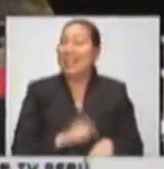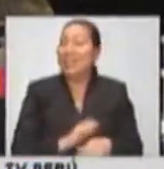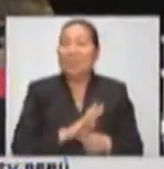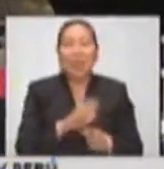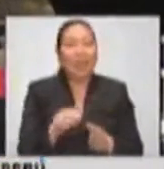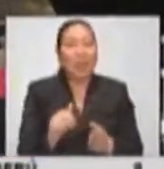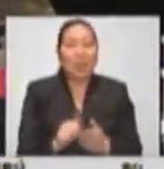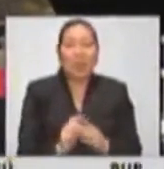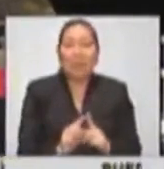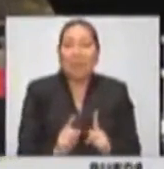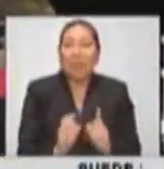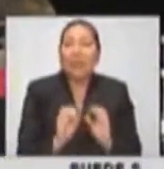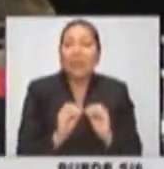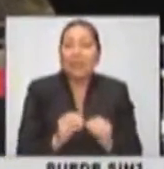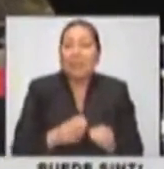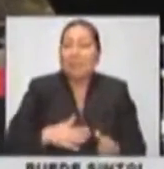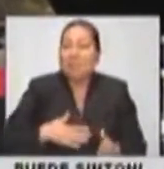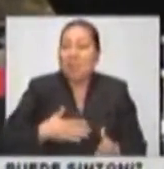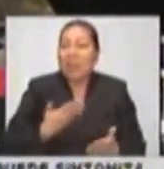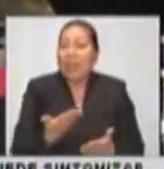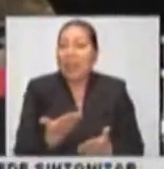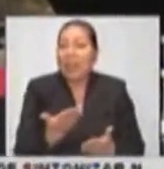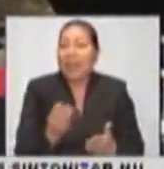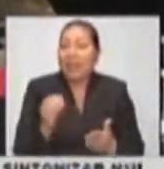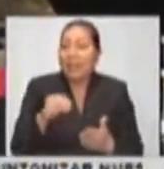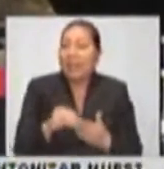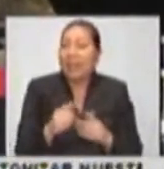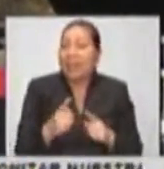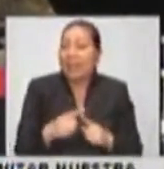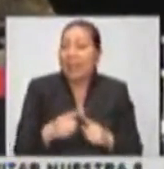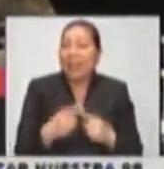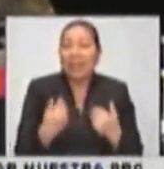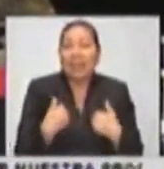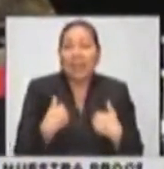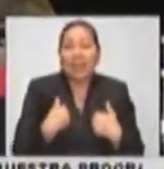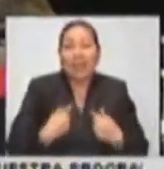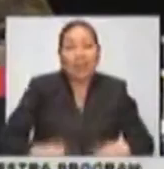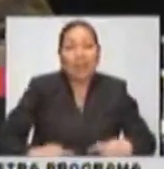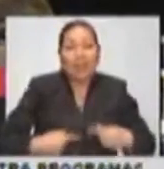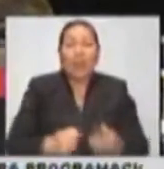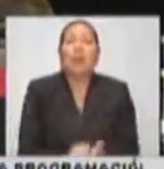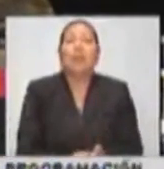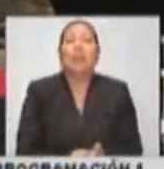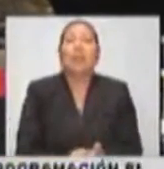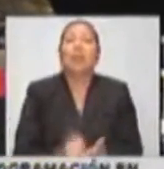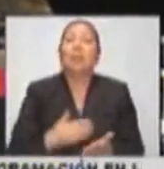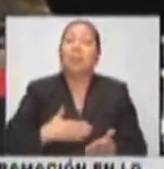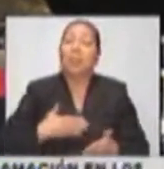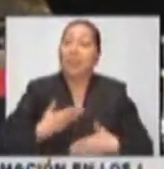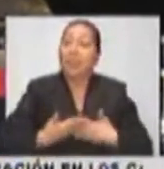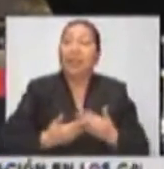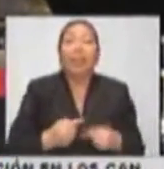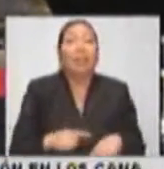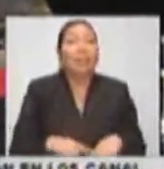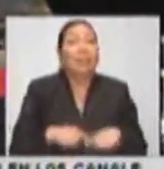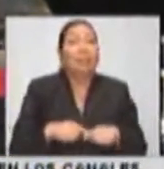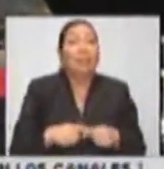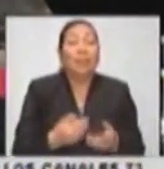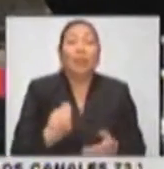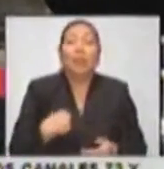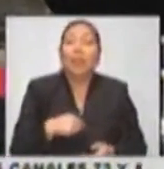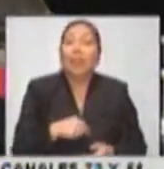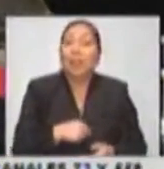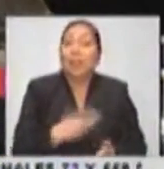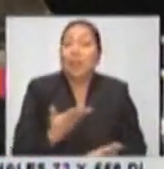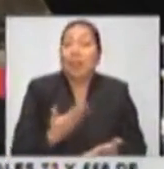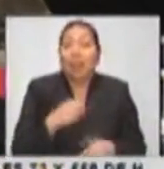completo. Pero eso nos da la posibilidad de pedir asistencia técnica, de tenerla, de discutir y de avanzar. Va a depender, depende de nosotros